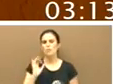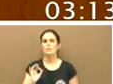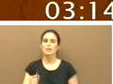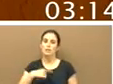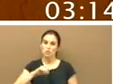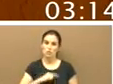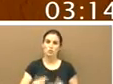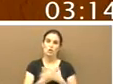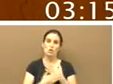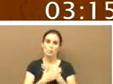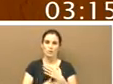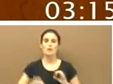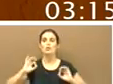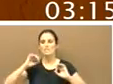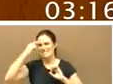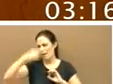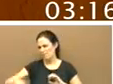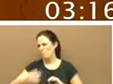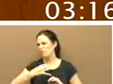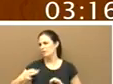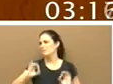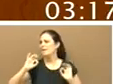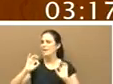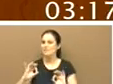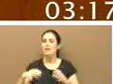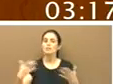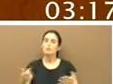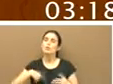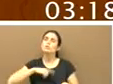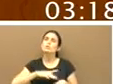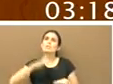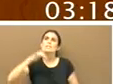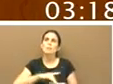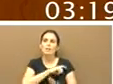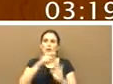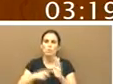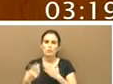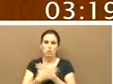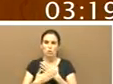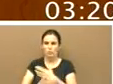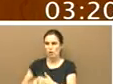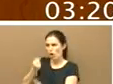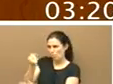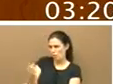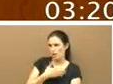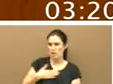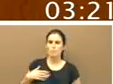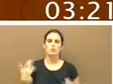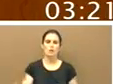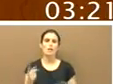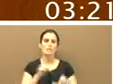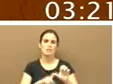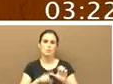el gobierno de que así es por lo tanto toda la sensibilidad del gobierno en este sector en Extremadura